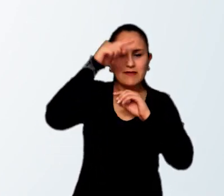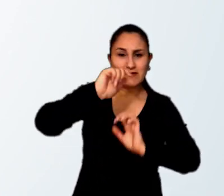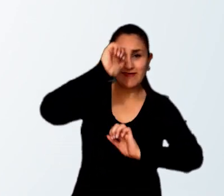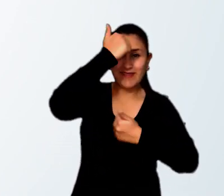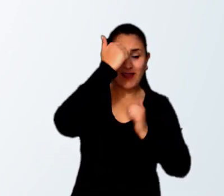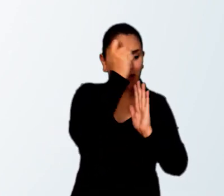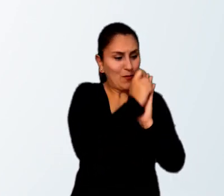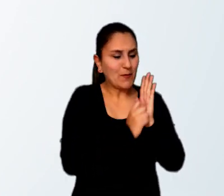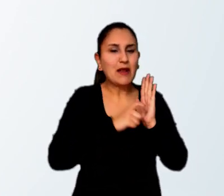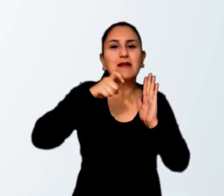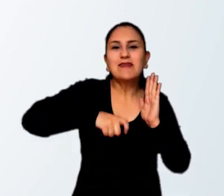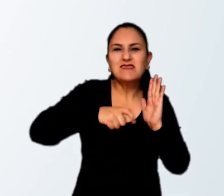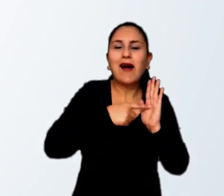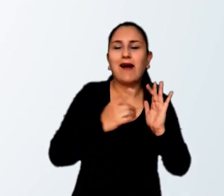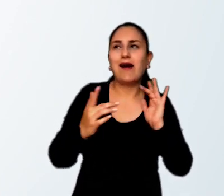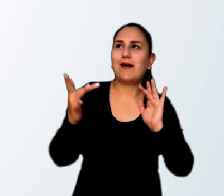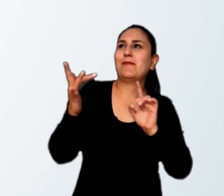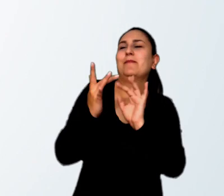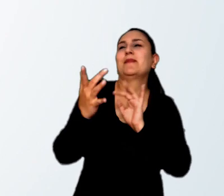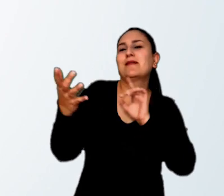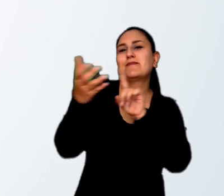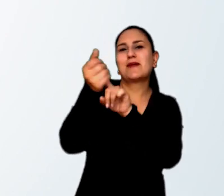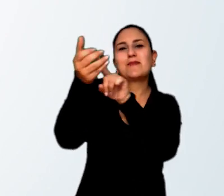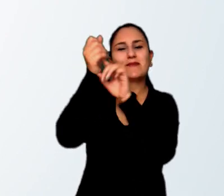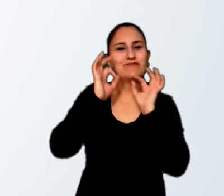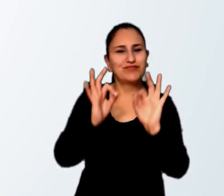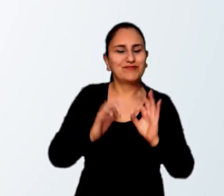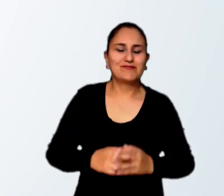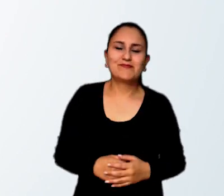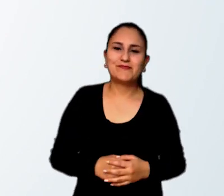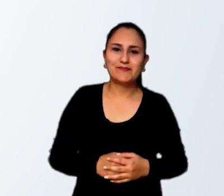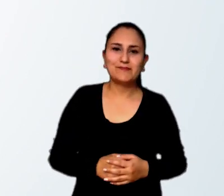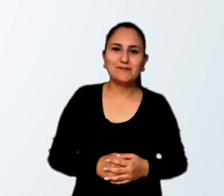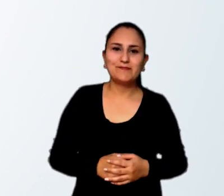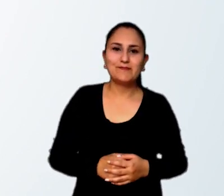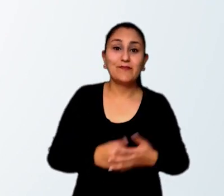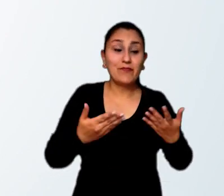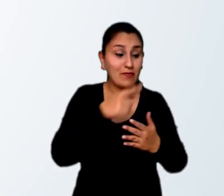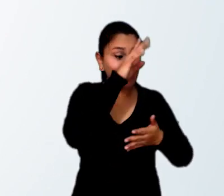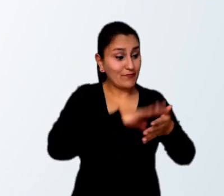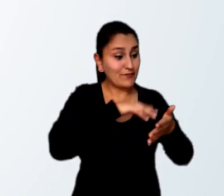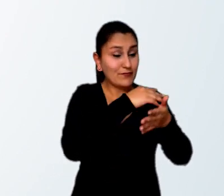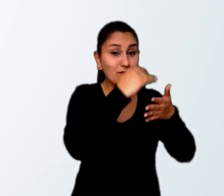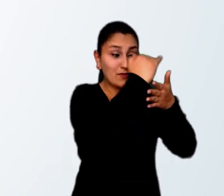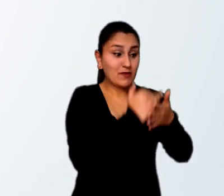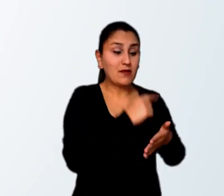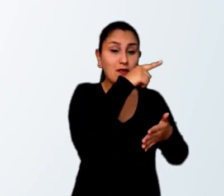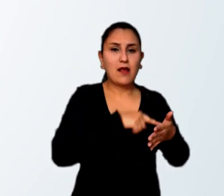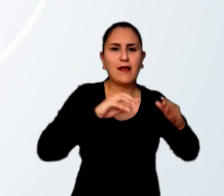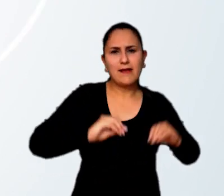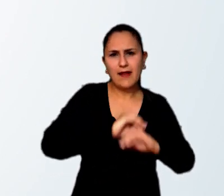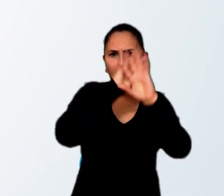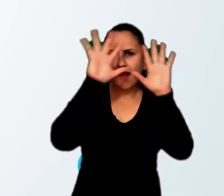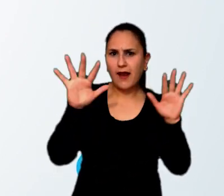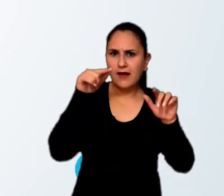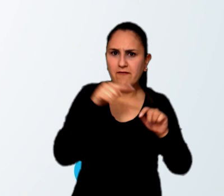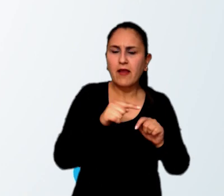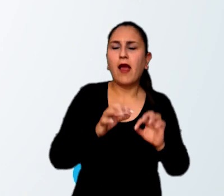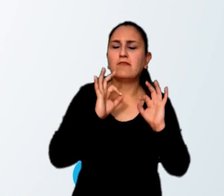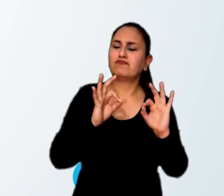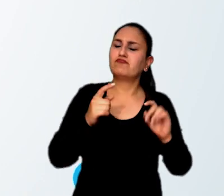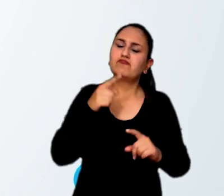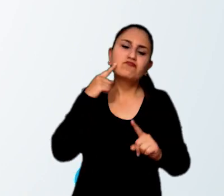criterios requeridos para alcanzarlos con éxito por un lado las rúbricas clarifican de forma transparente